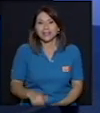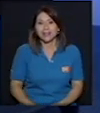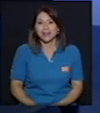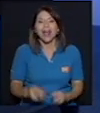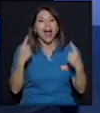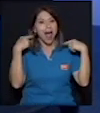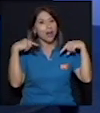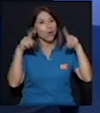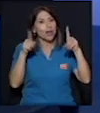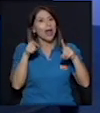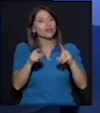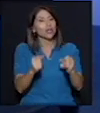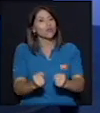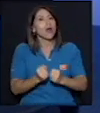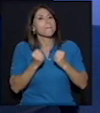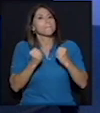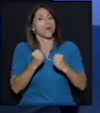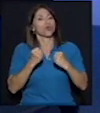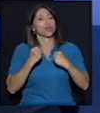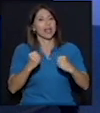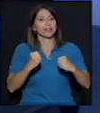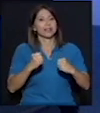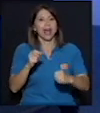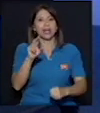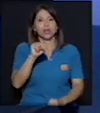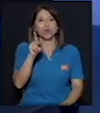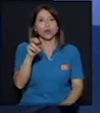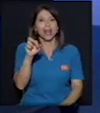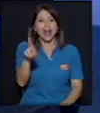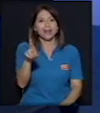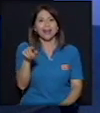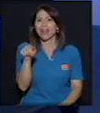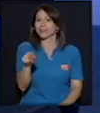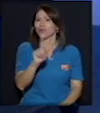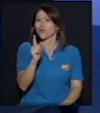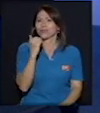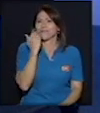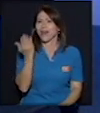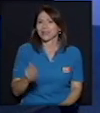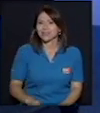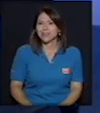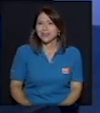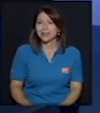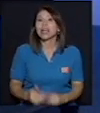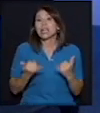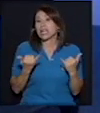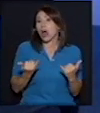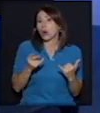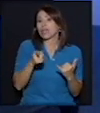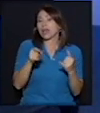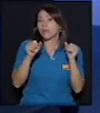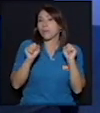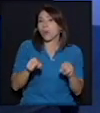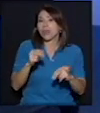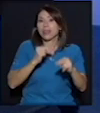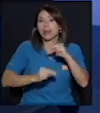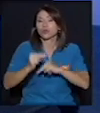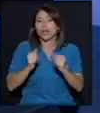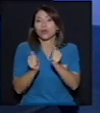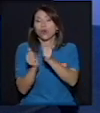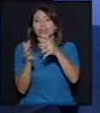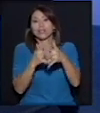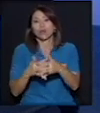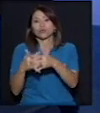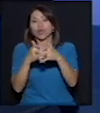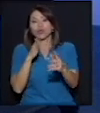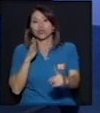potencia nuclear, eso no es nada fácil, y no podemos decir que tiene ahorita la capacidad de negociar con los Estados Unidos en forma